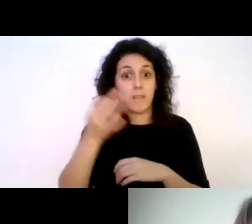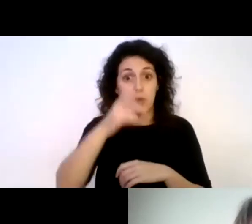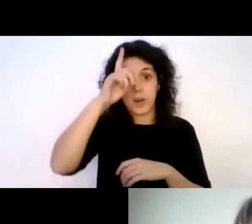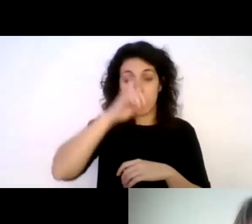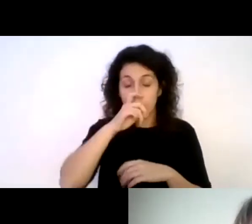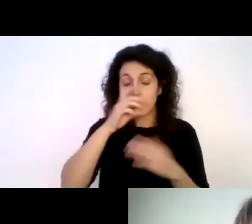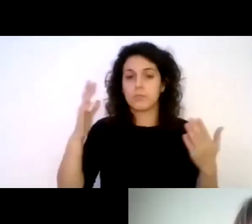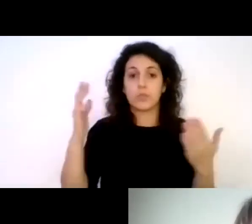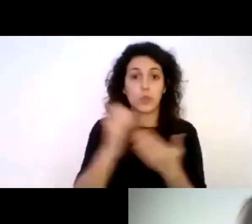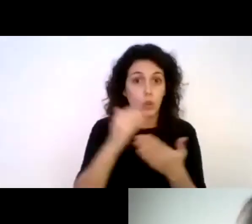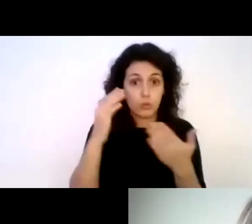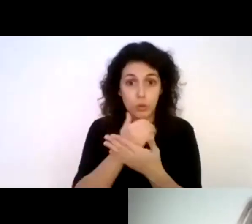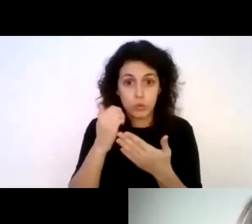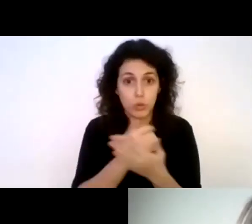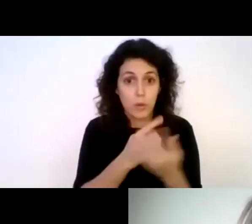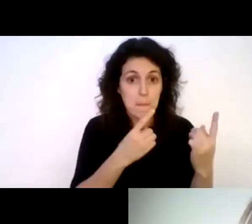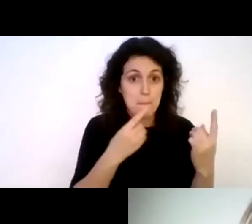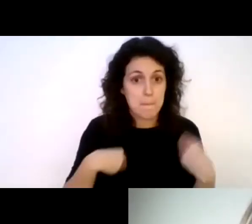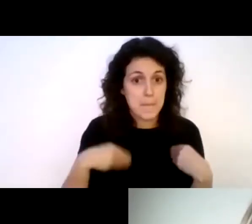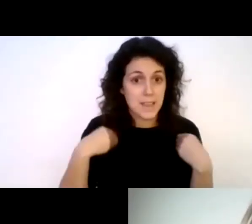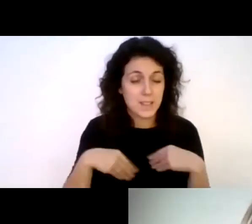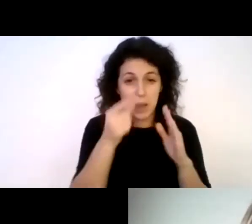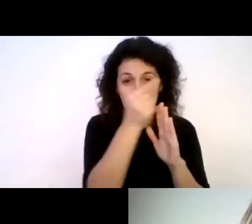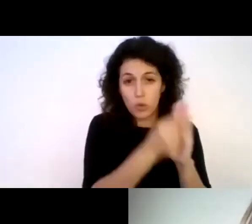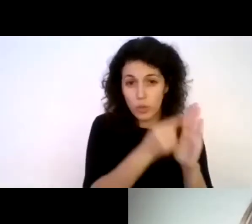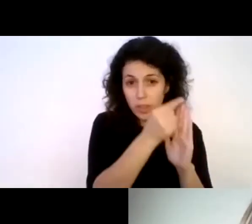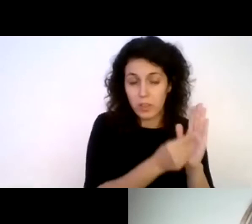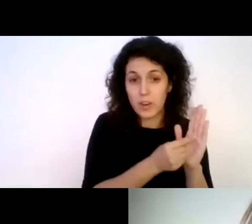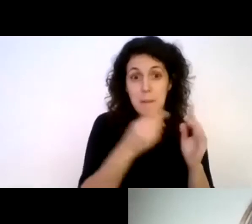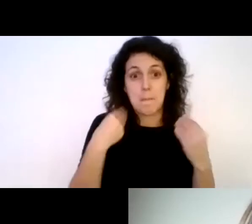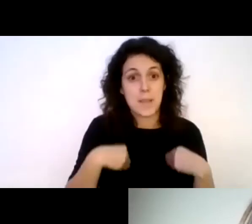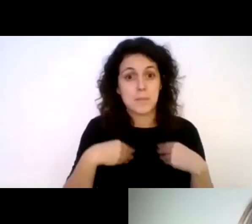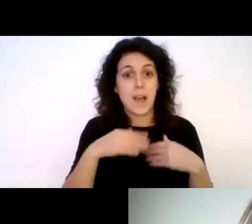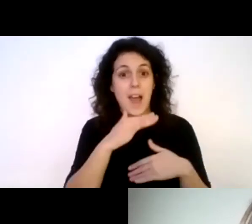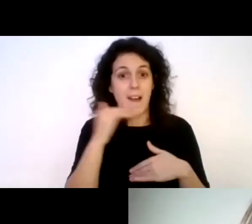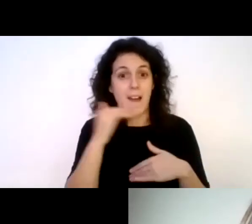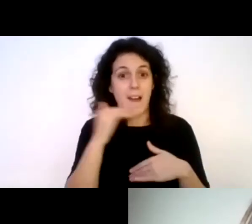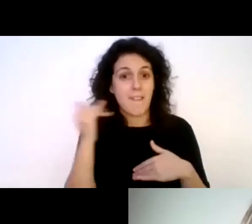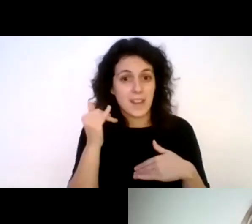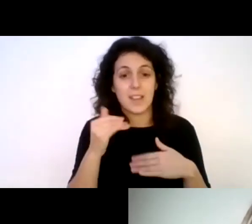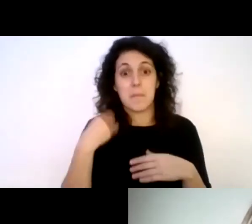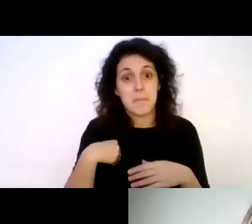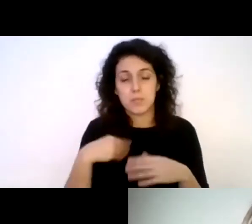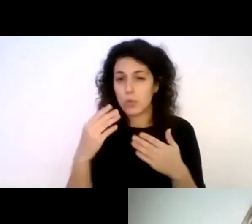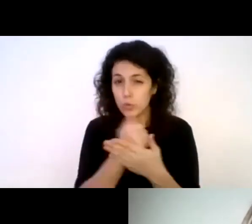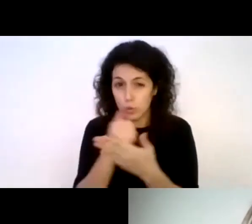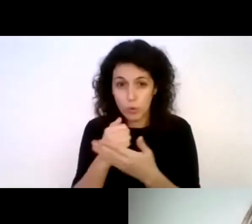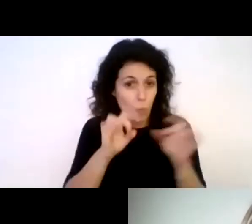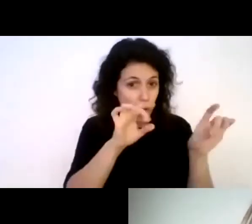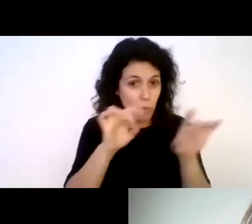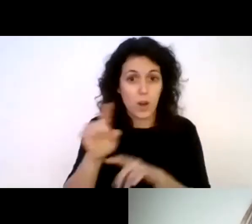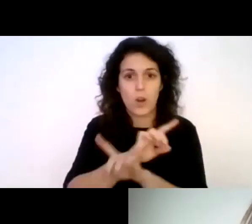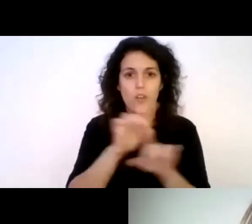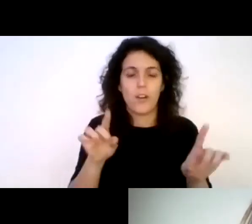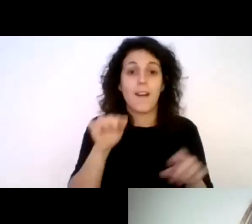todos tenemos las mismas condiciones, ni la misma agilidad, ni la misma contextura. Entonces, de allí la importancia